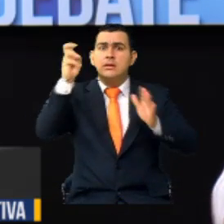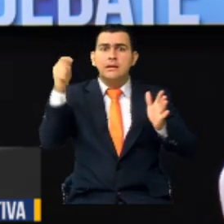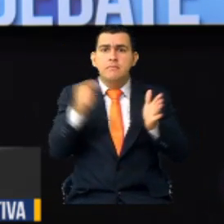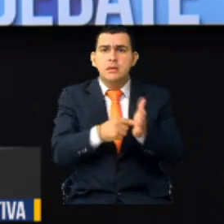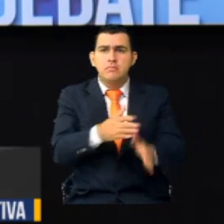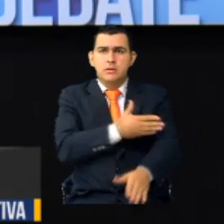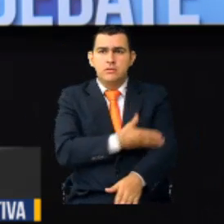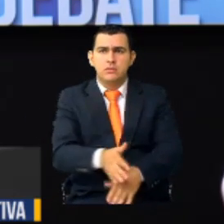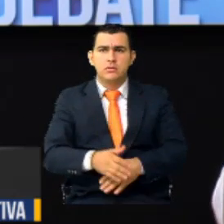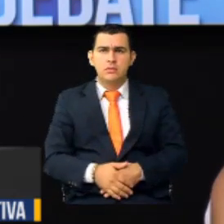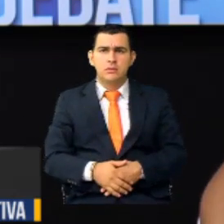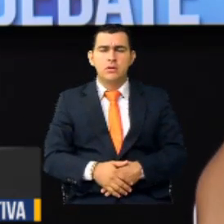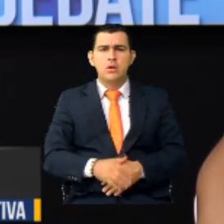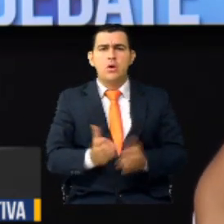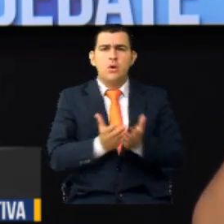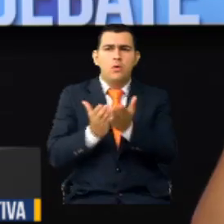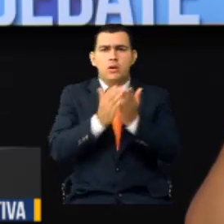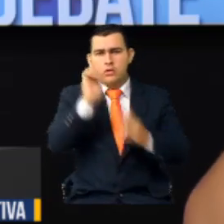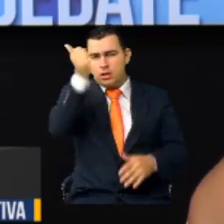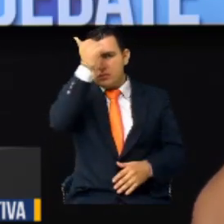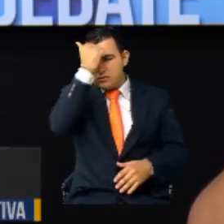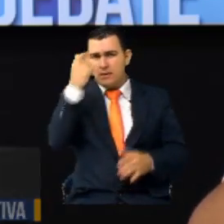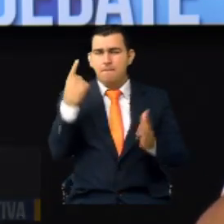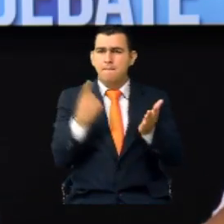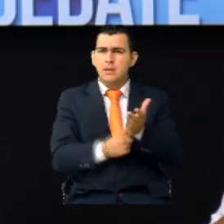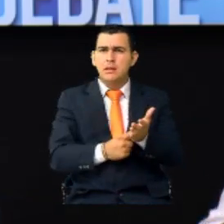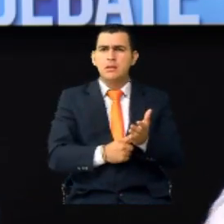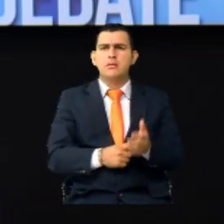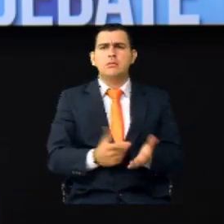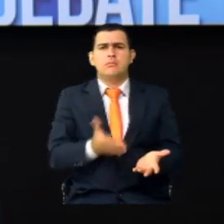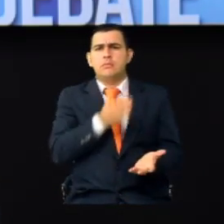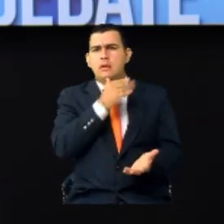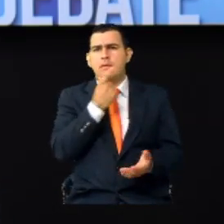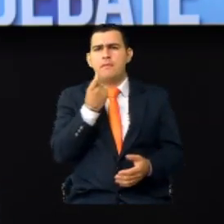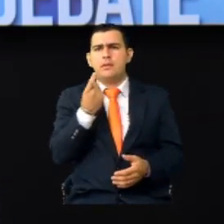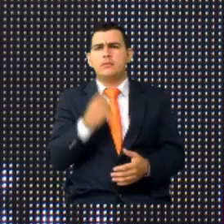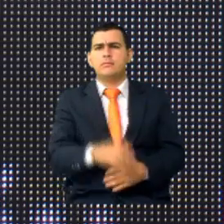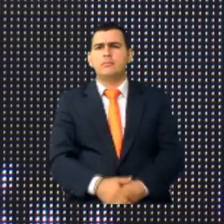pesos y el Camilo Torres hoy con 14 mil millones de pesos está inconclusa y sin terminar.